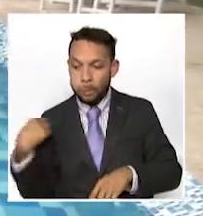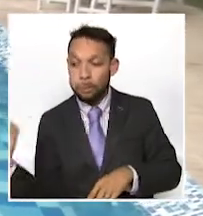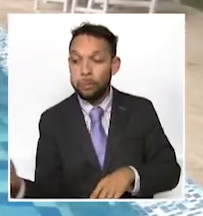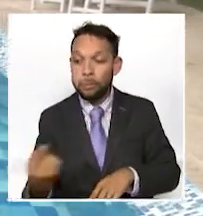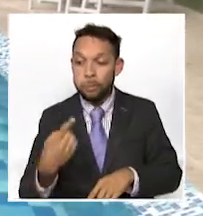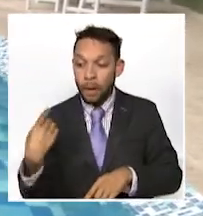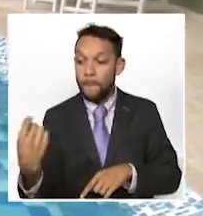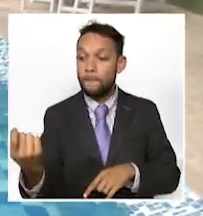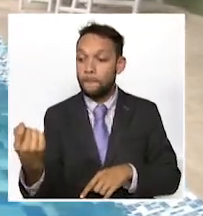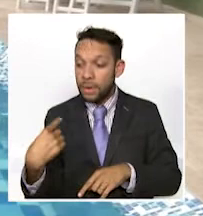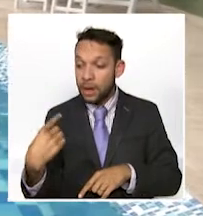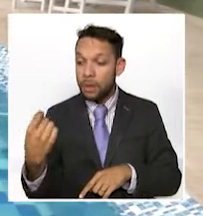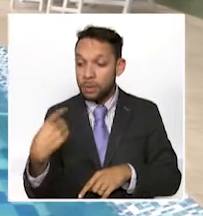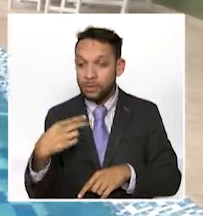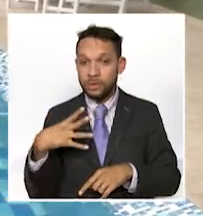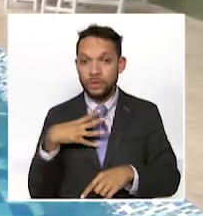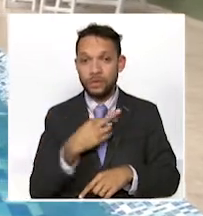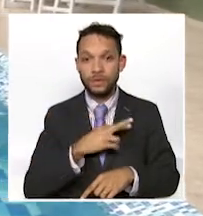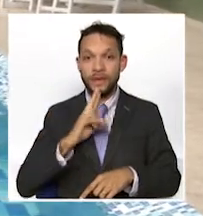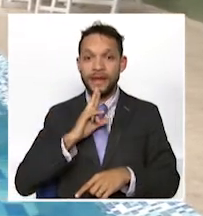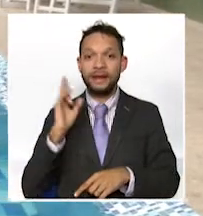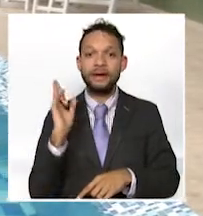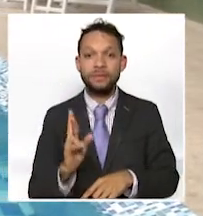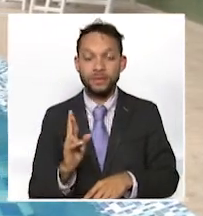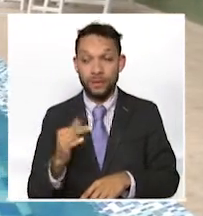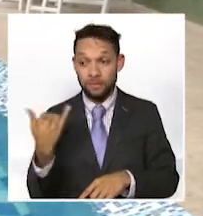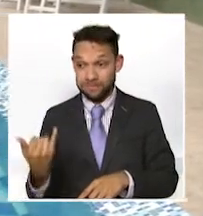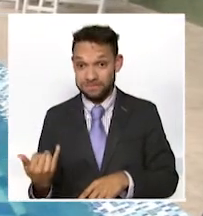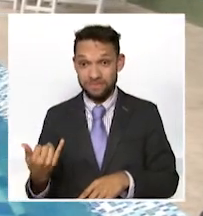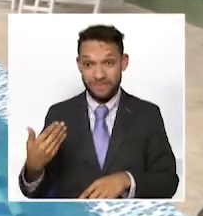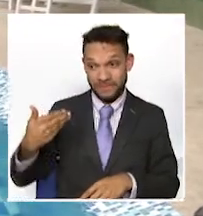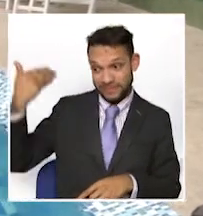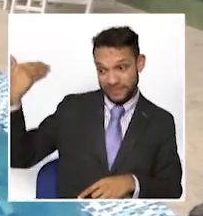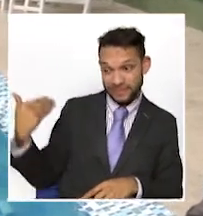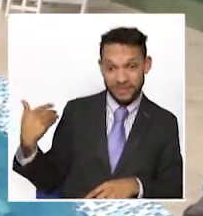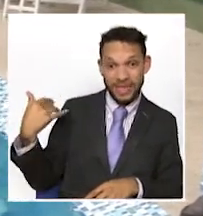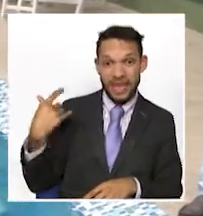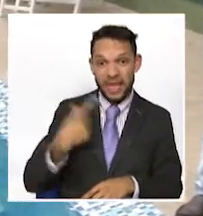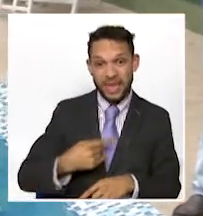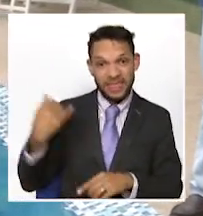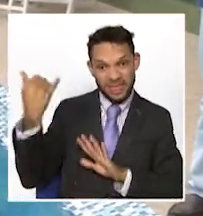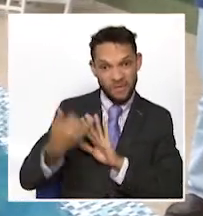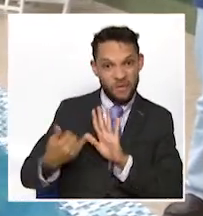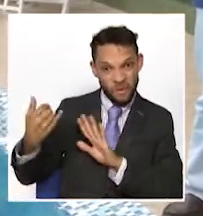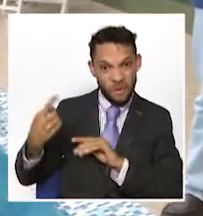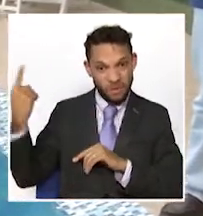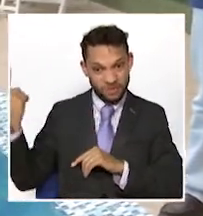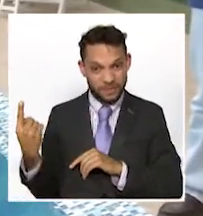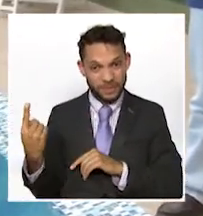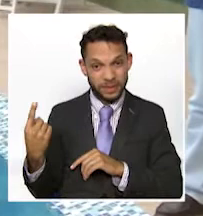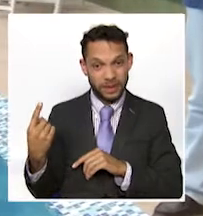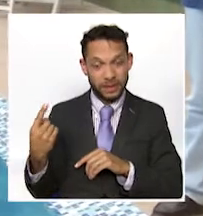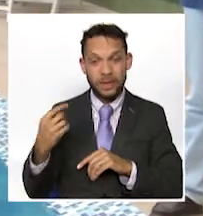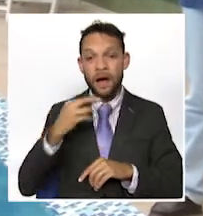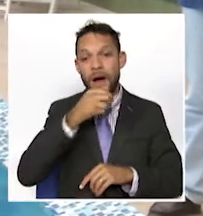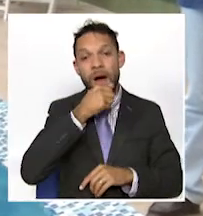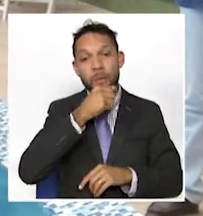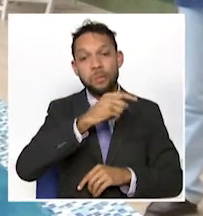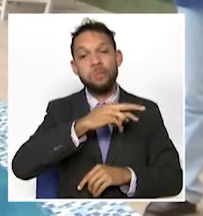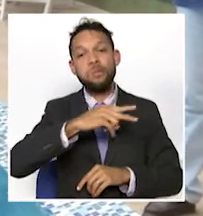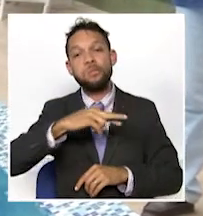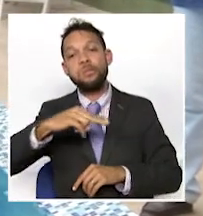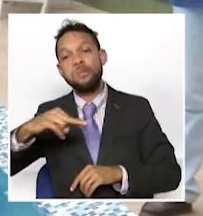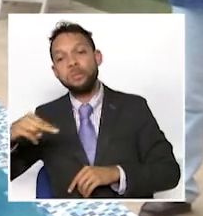nos preguntan. Y de trasfondo ven ustedes las imágenes de las piscinas que tenemos en nuestro Parque de la Salud, que son con aguas